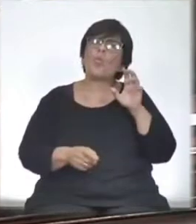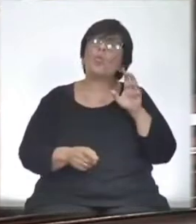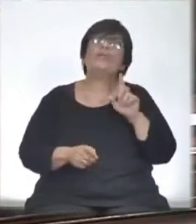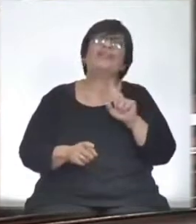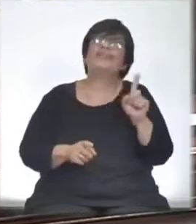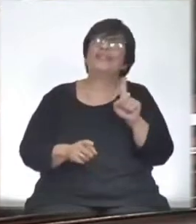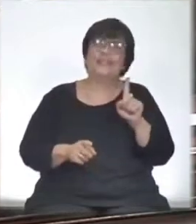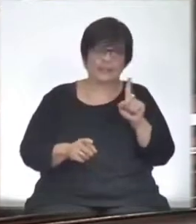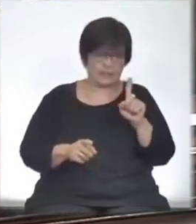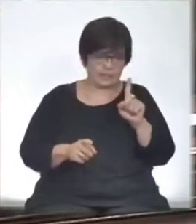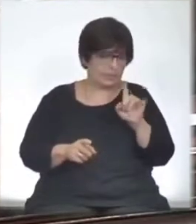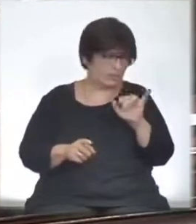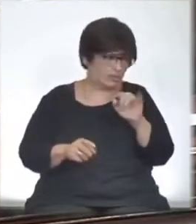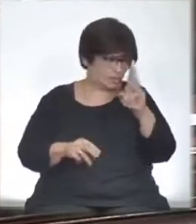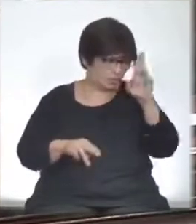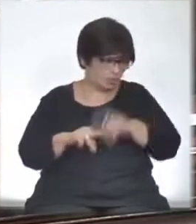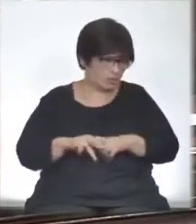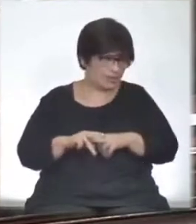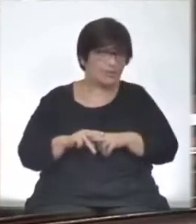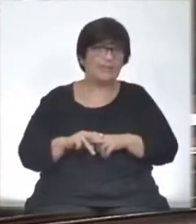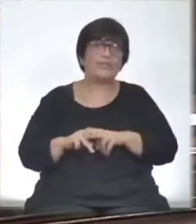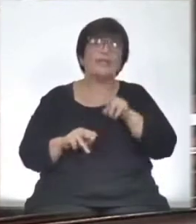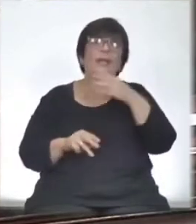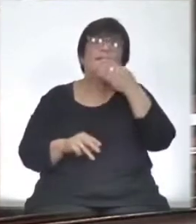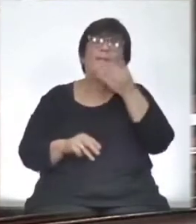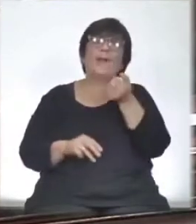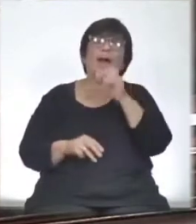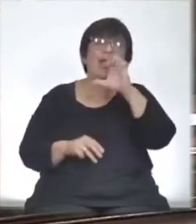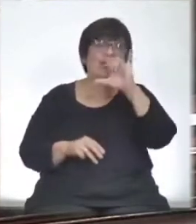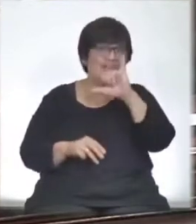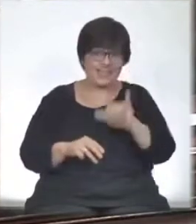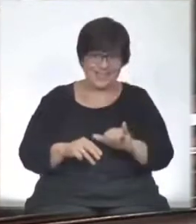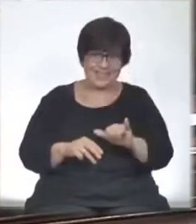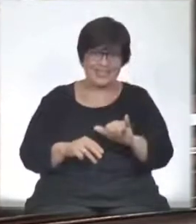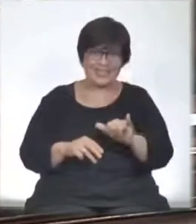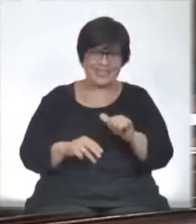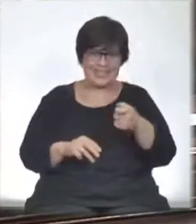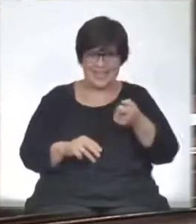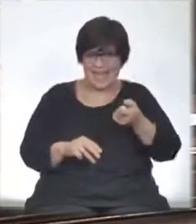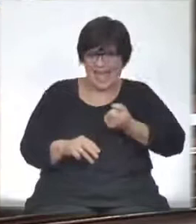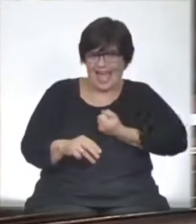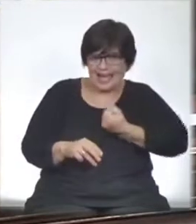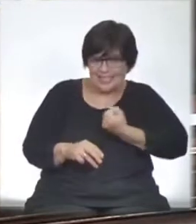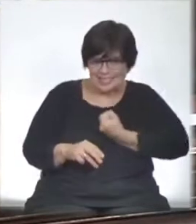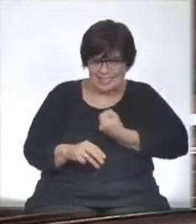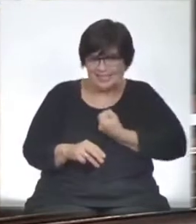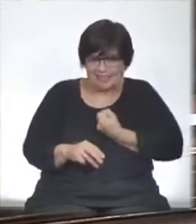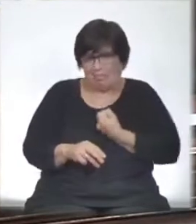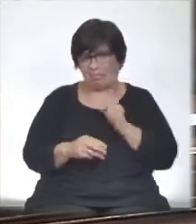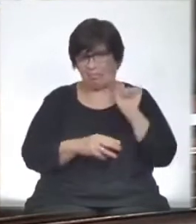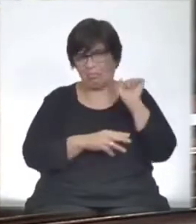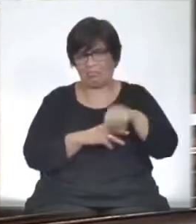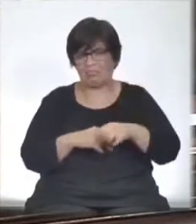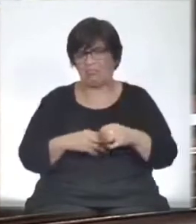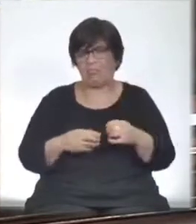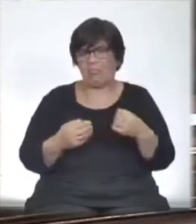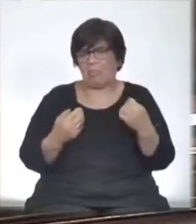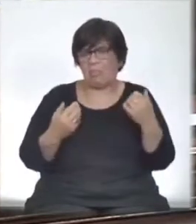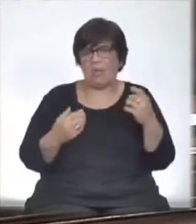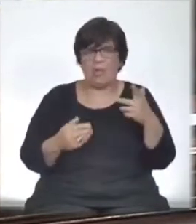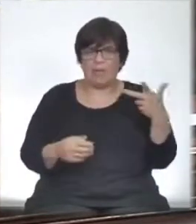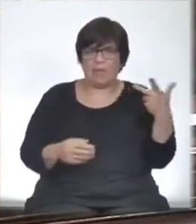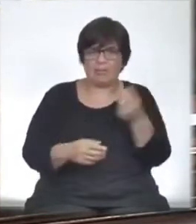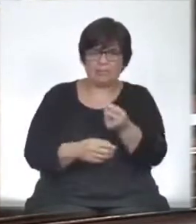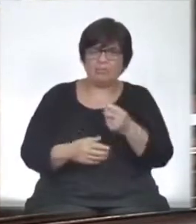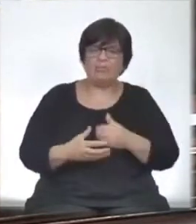no ya la muerte de Pascasio Báez, asesinado a sangre fría, con una